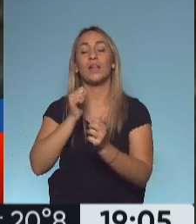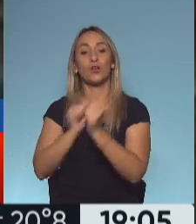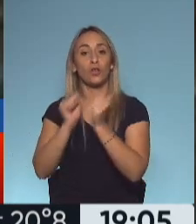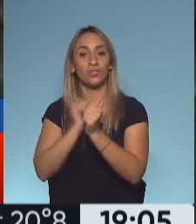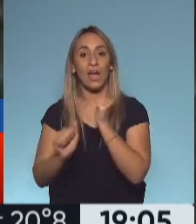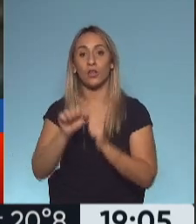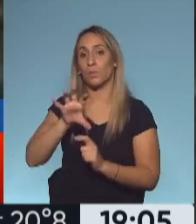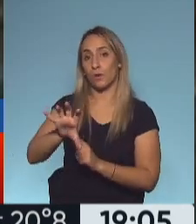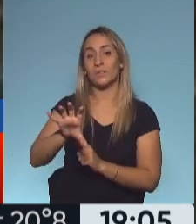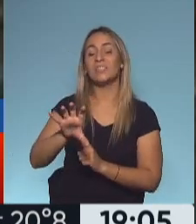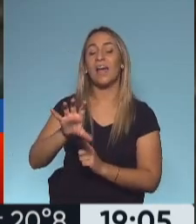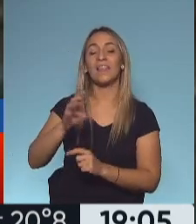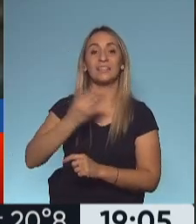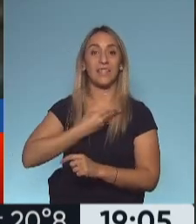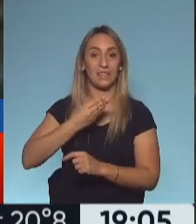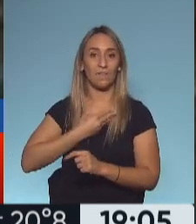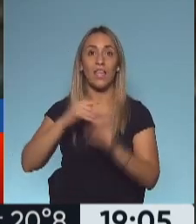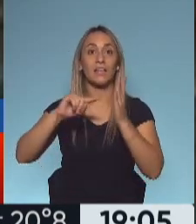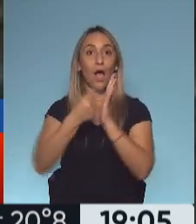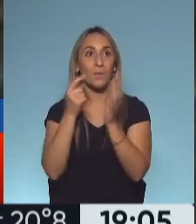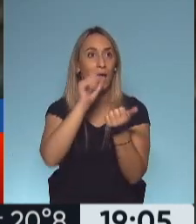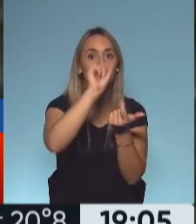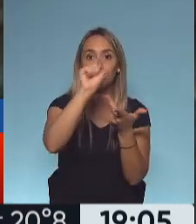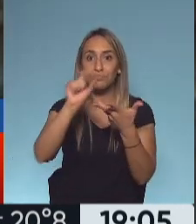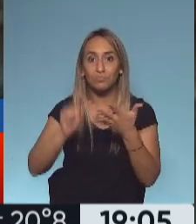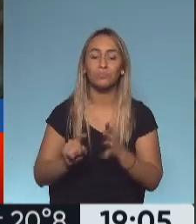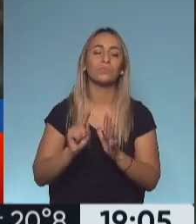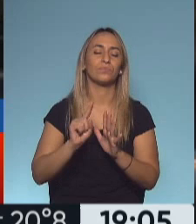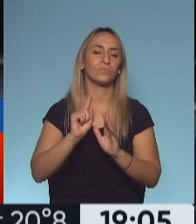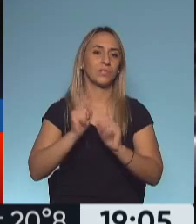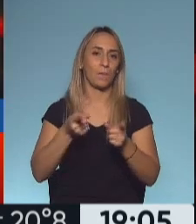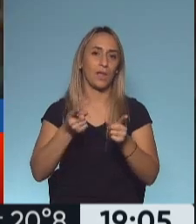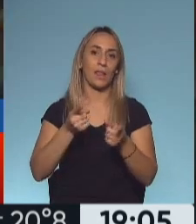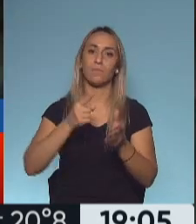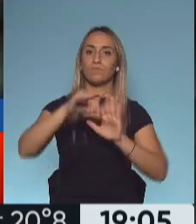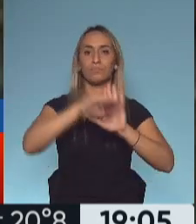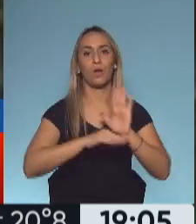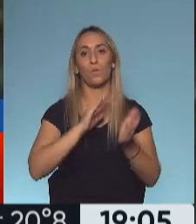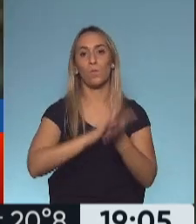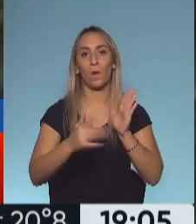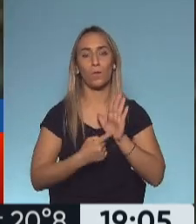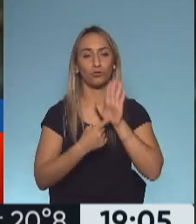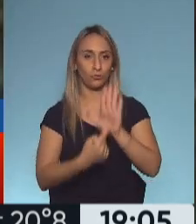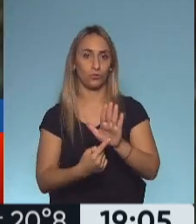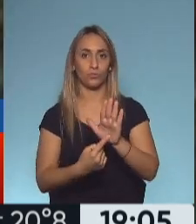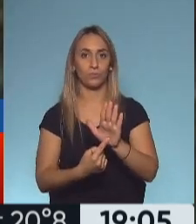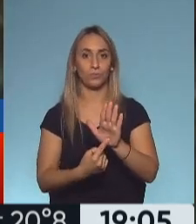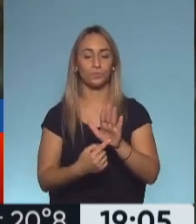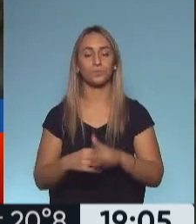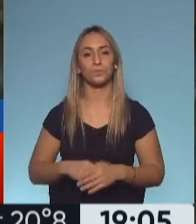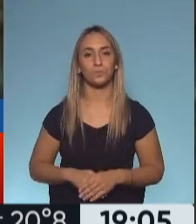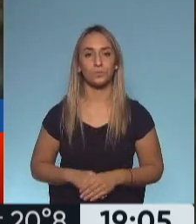la provincia de Santa Fe. En principio, la resolución abarcaría estas ciudades y